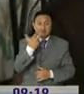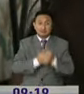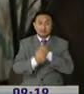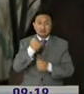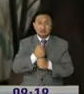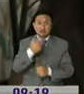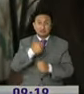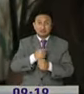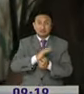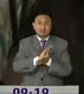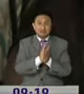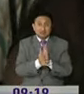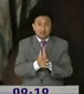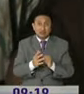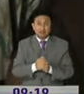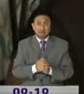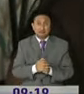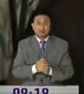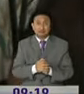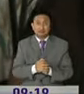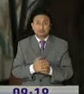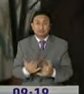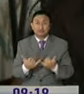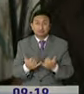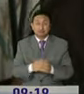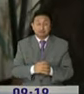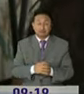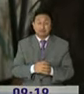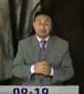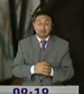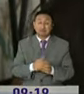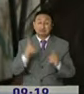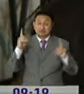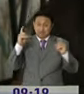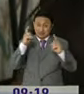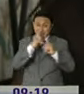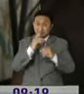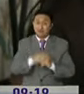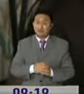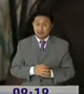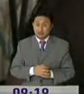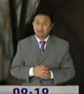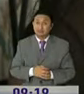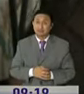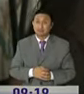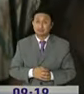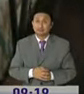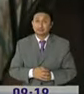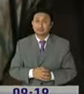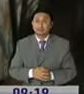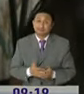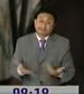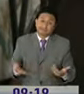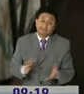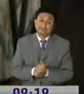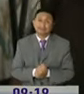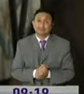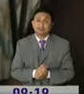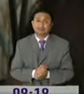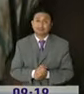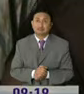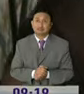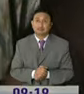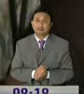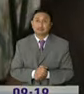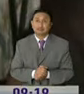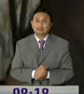sin trabajo, entonces está dura la situación, no hay trabajo. Y bueno, me he gastado,